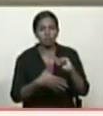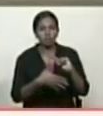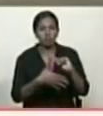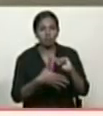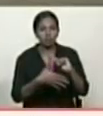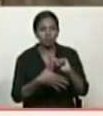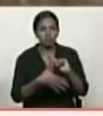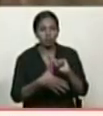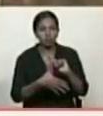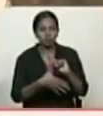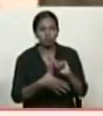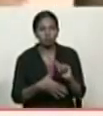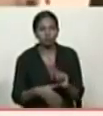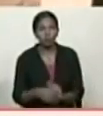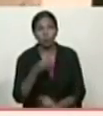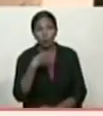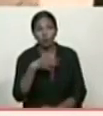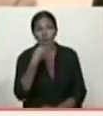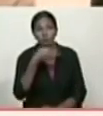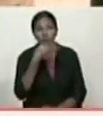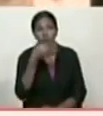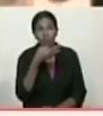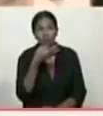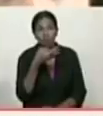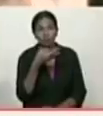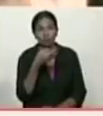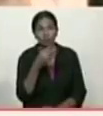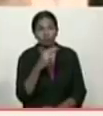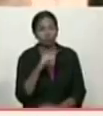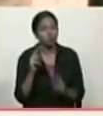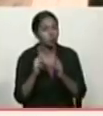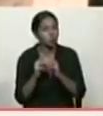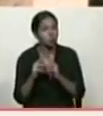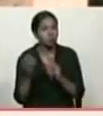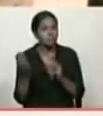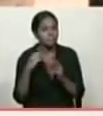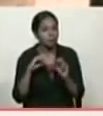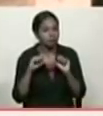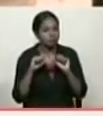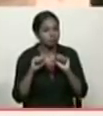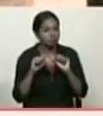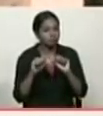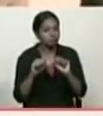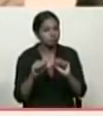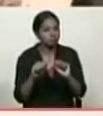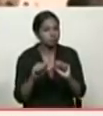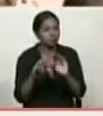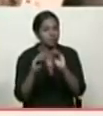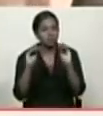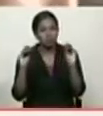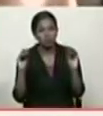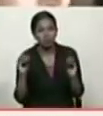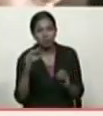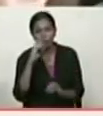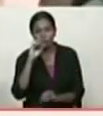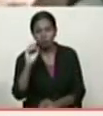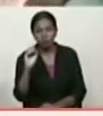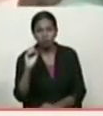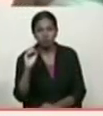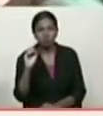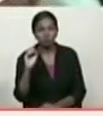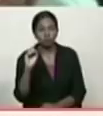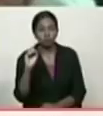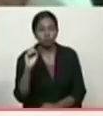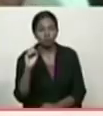Buenas tardes, canciller. ¿Se conocen más avances con respecto a este llamado del presidente Nicolás Maduro a la activación del